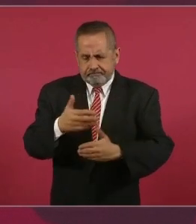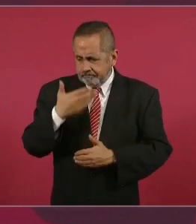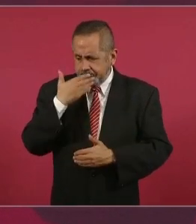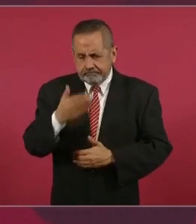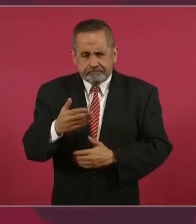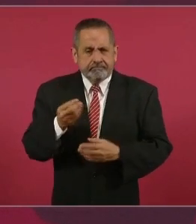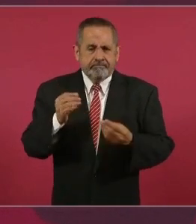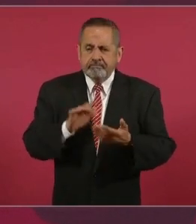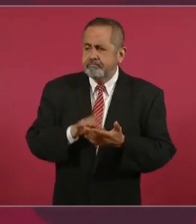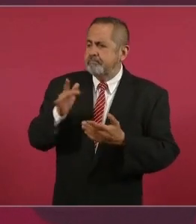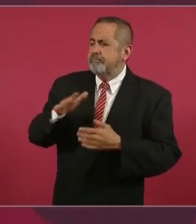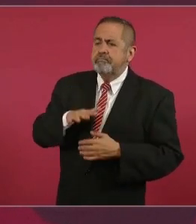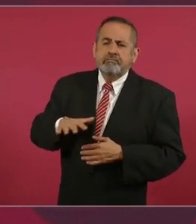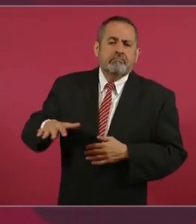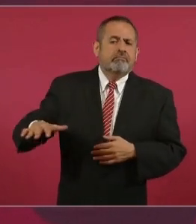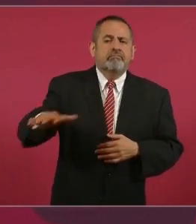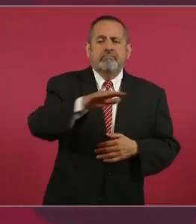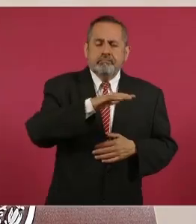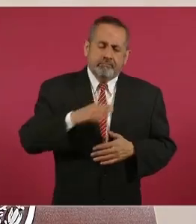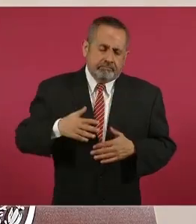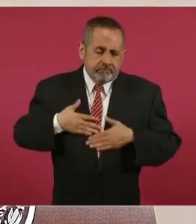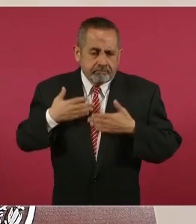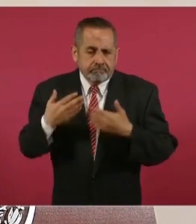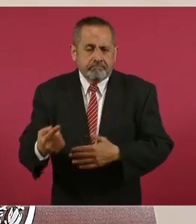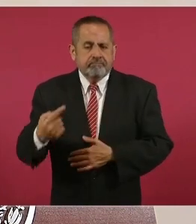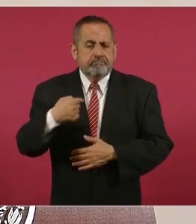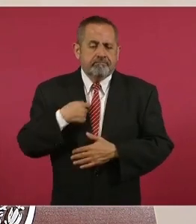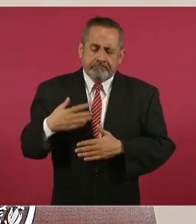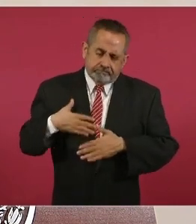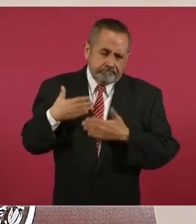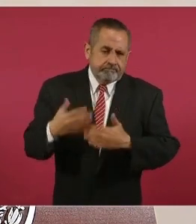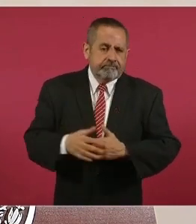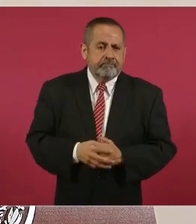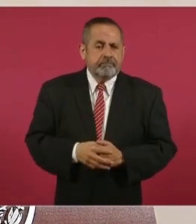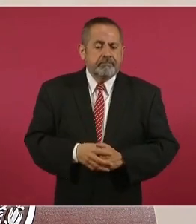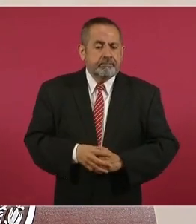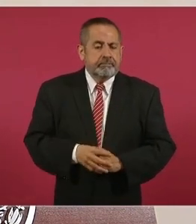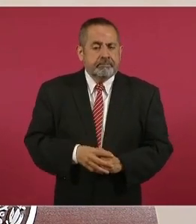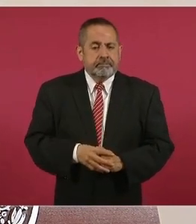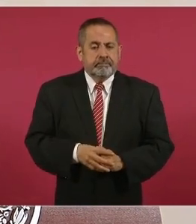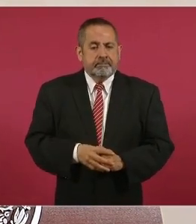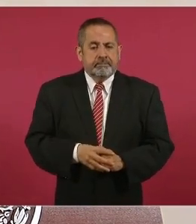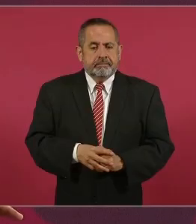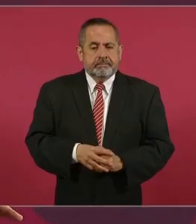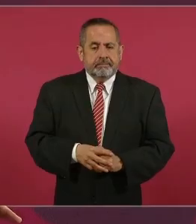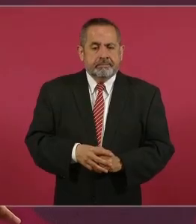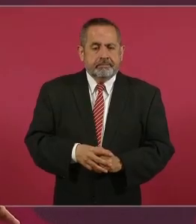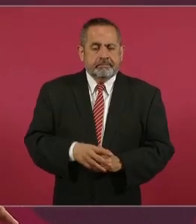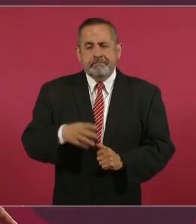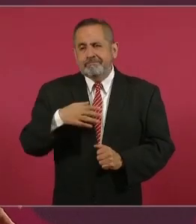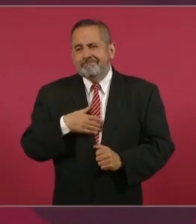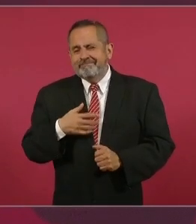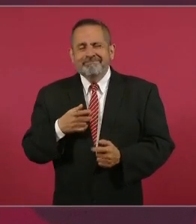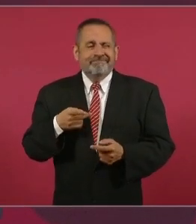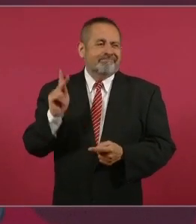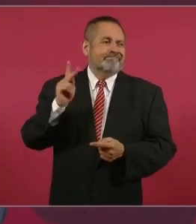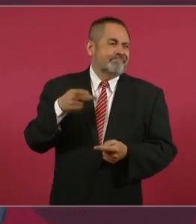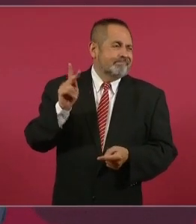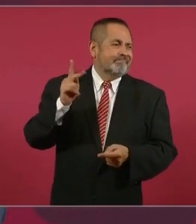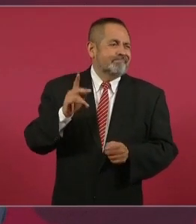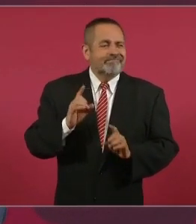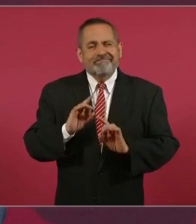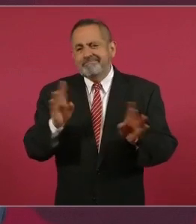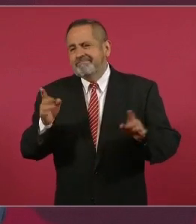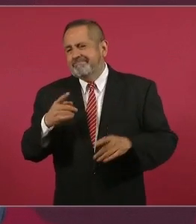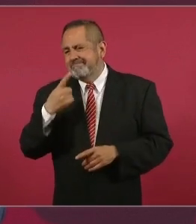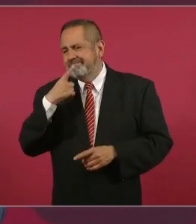bastante y agradecerle al pueblo por su confianza. Y no tengo de qué quejarme,